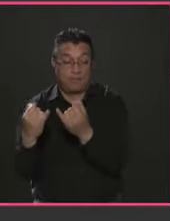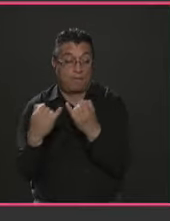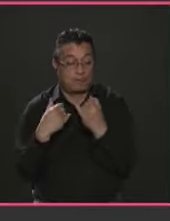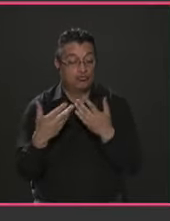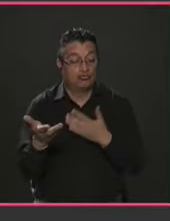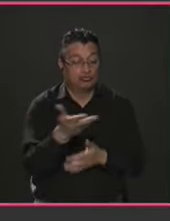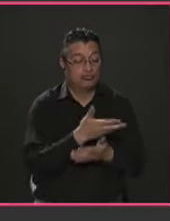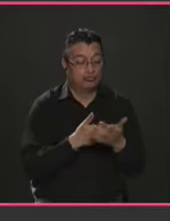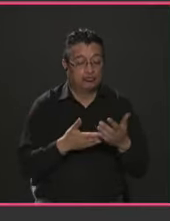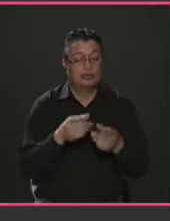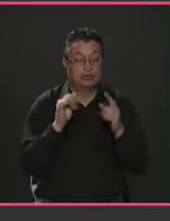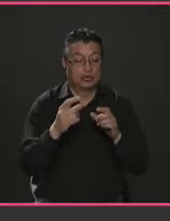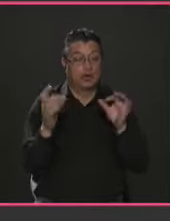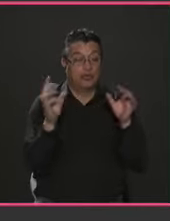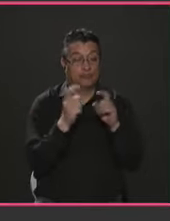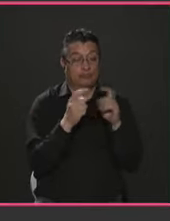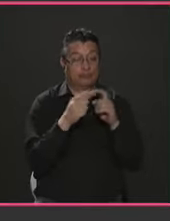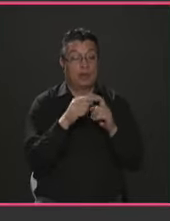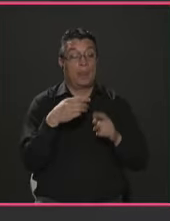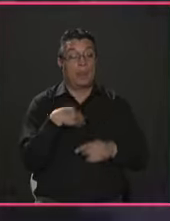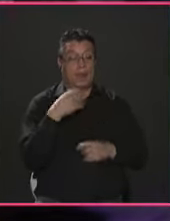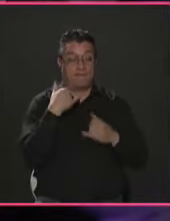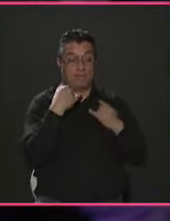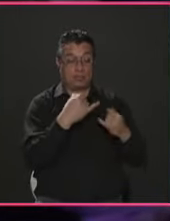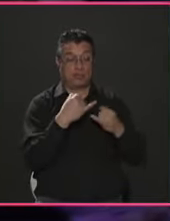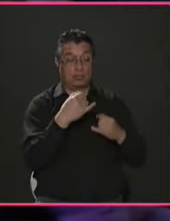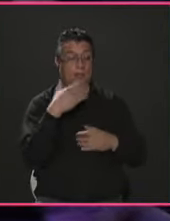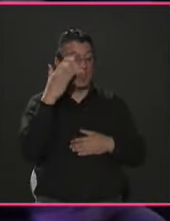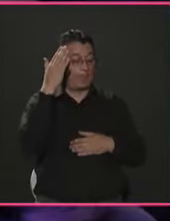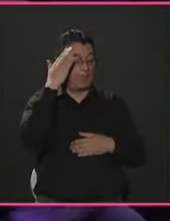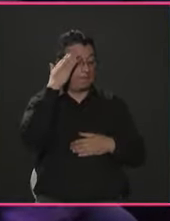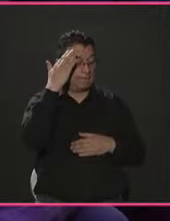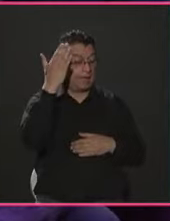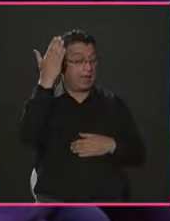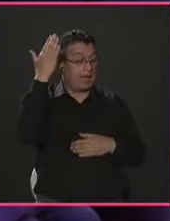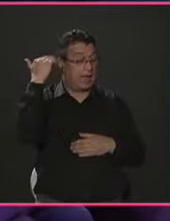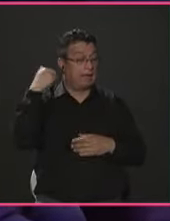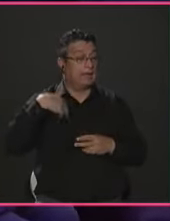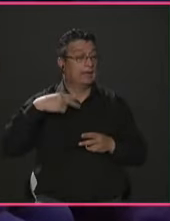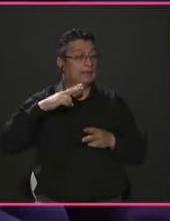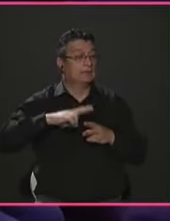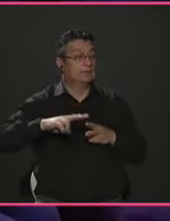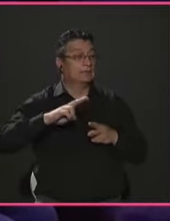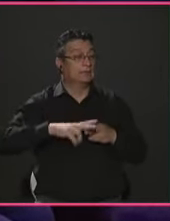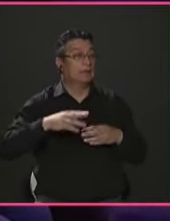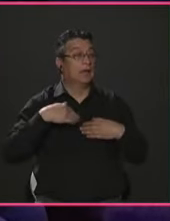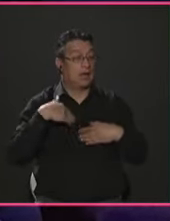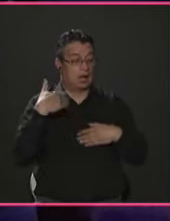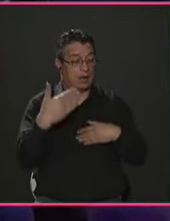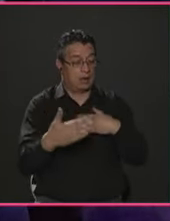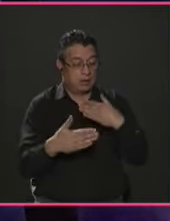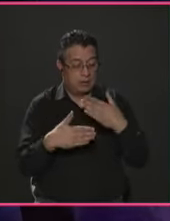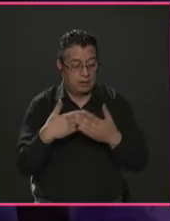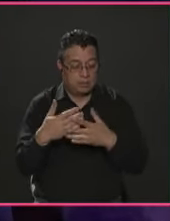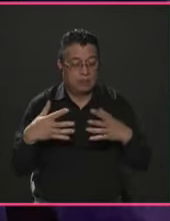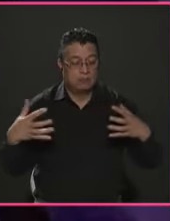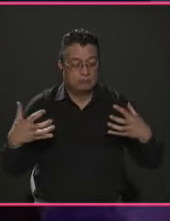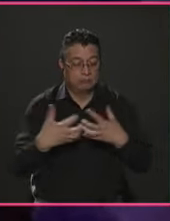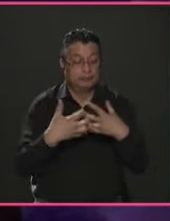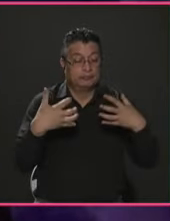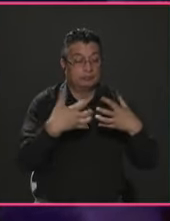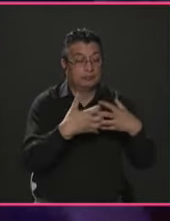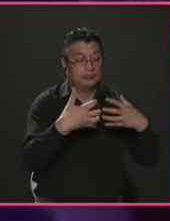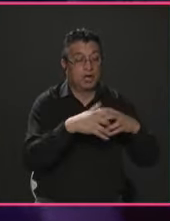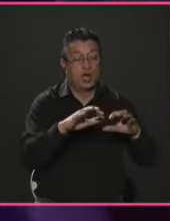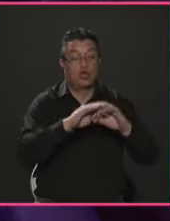otro conéctate te voy a pasar información de un lado para otro Recuerda lo que hiciste antes recuérdale vamos vamos hasta que ensamblamos la pieza